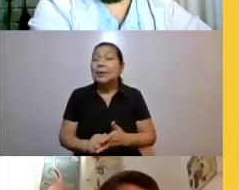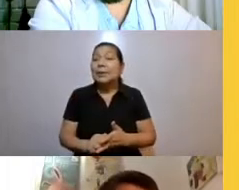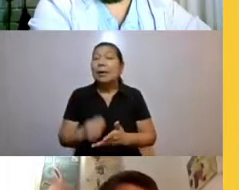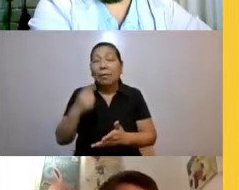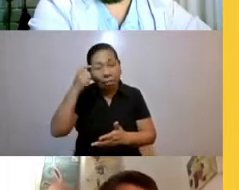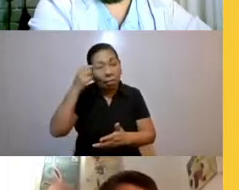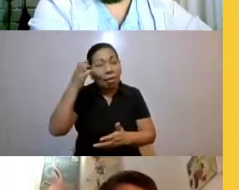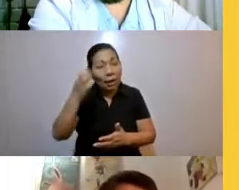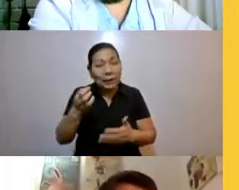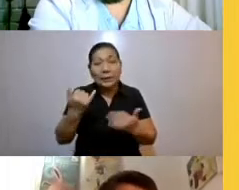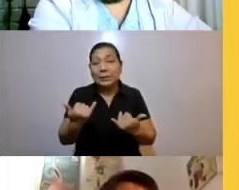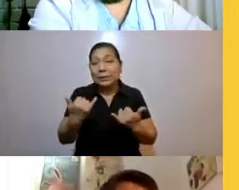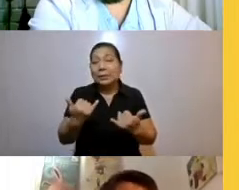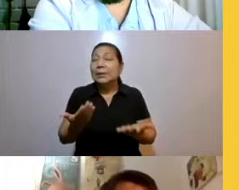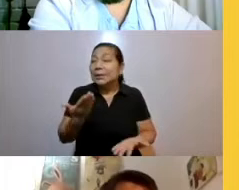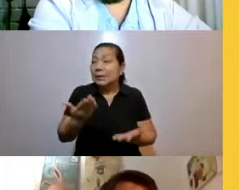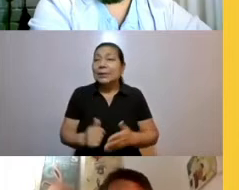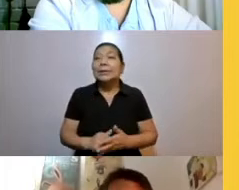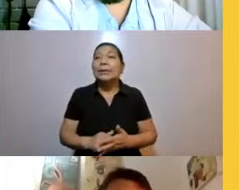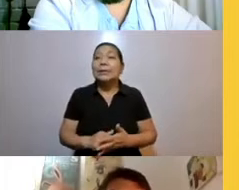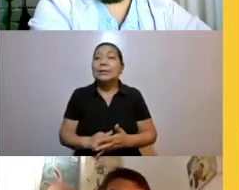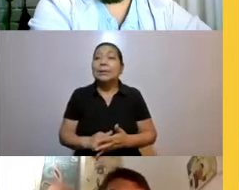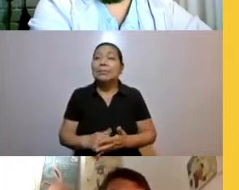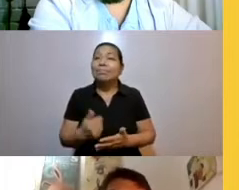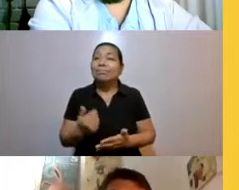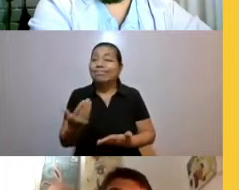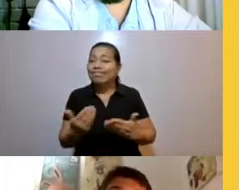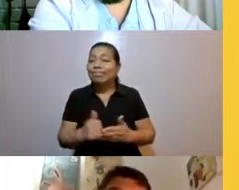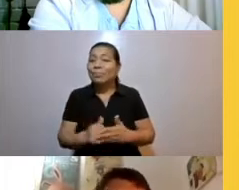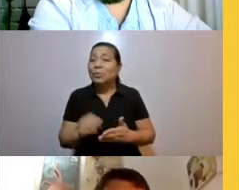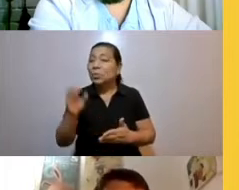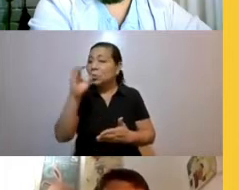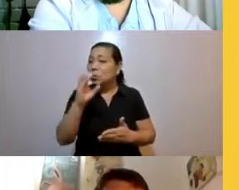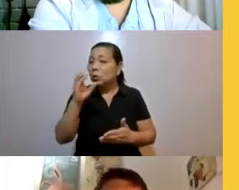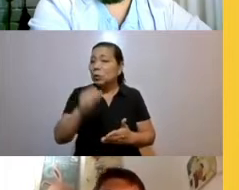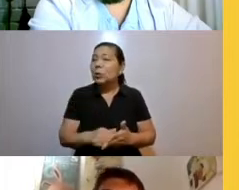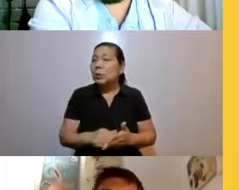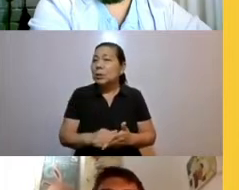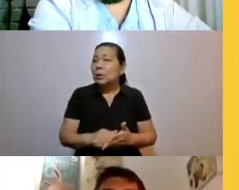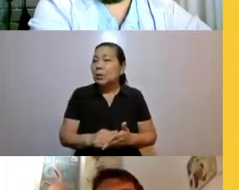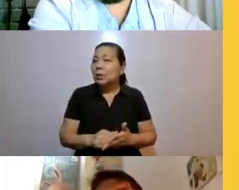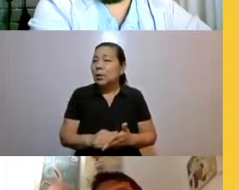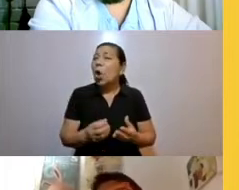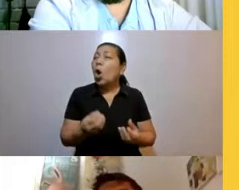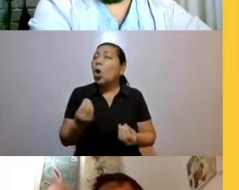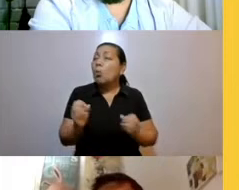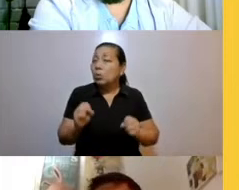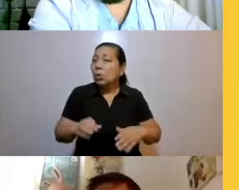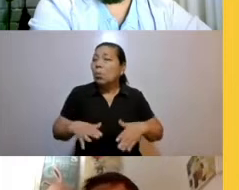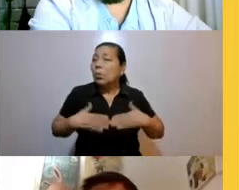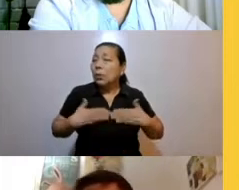creo yo que hace que uno busque cómo poder